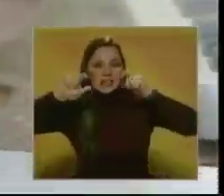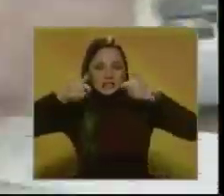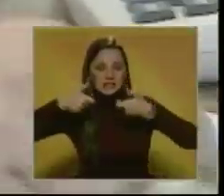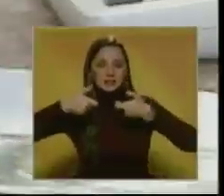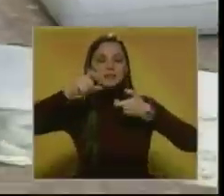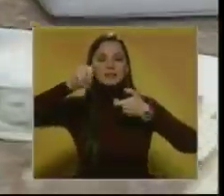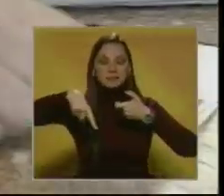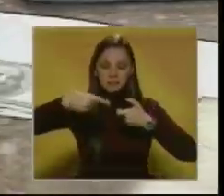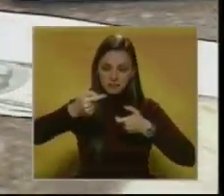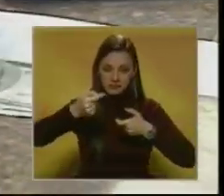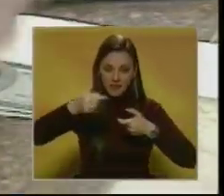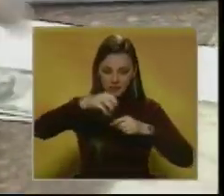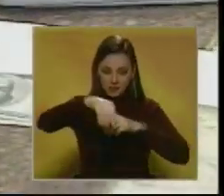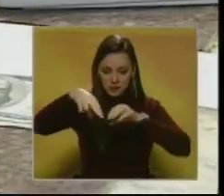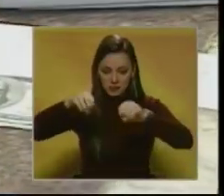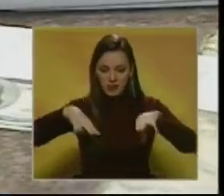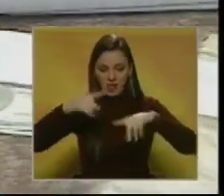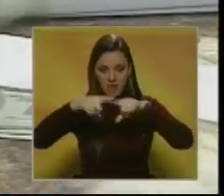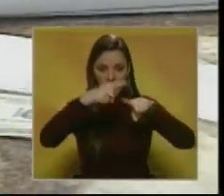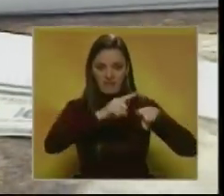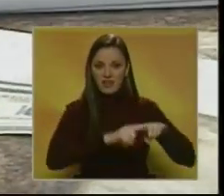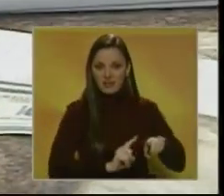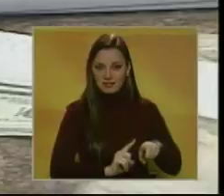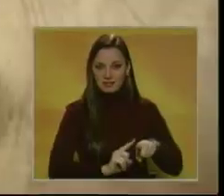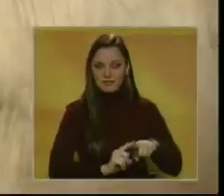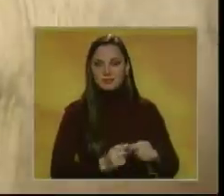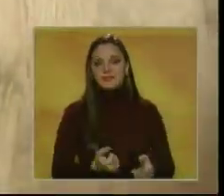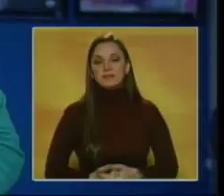semillas de distintos cultivos para la siembra.